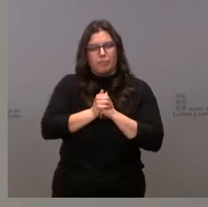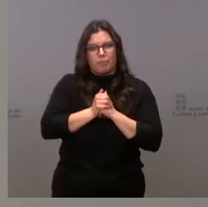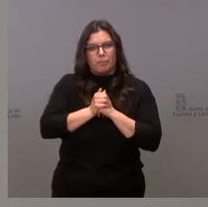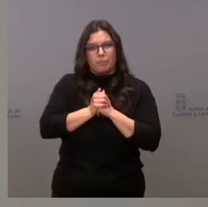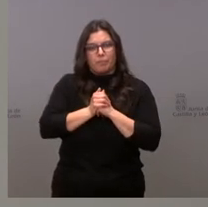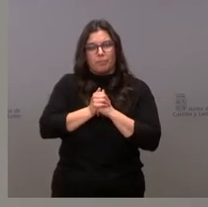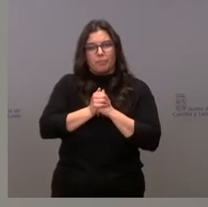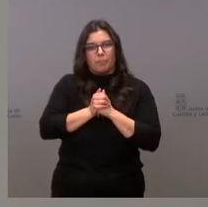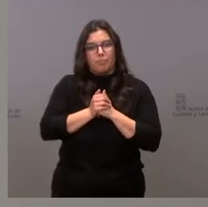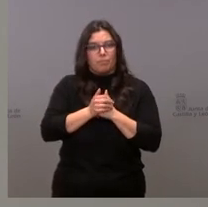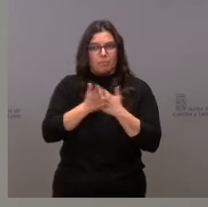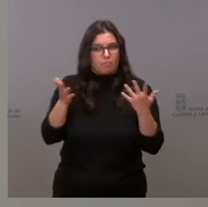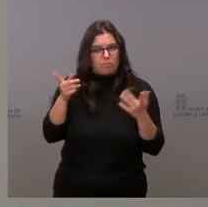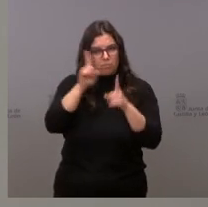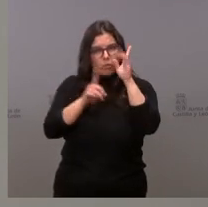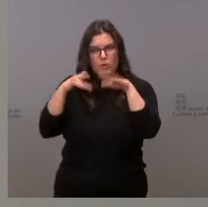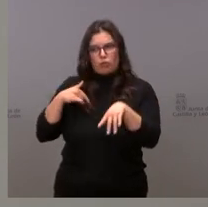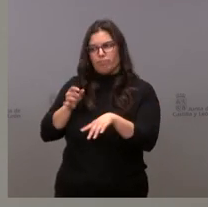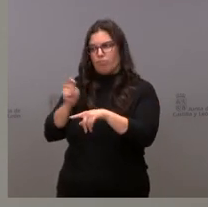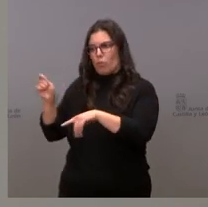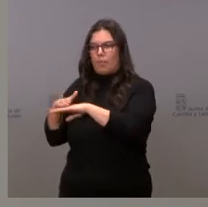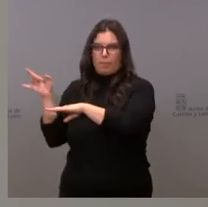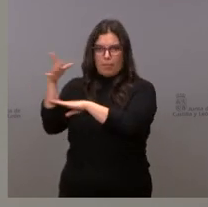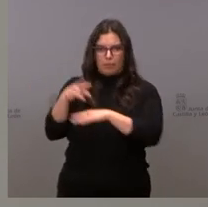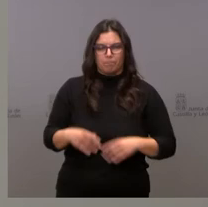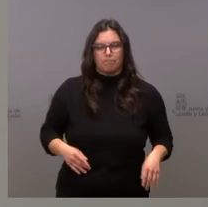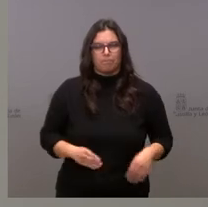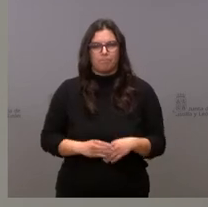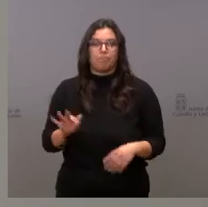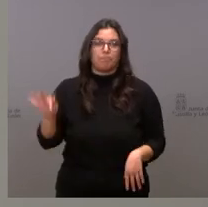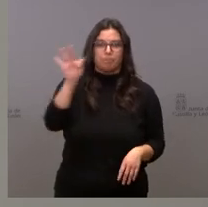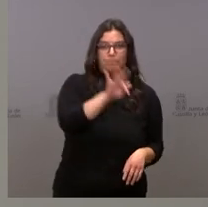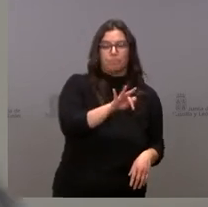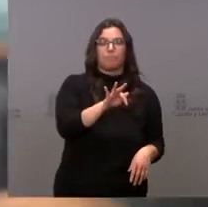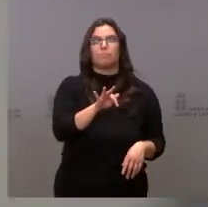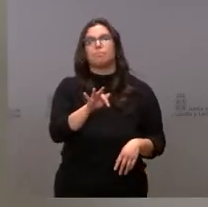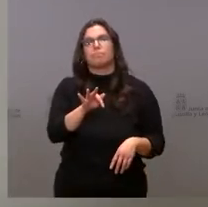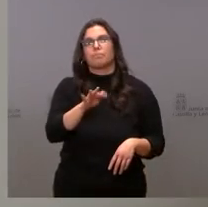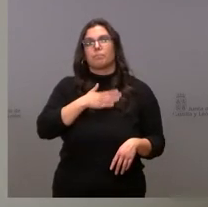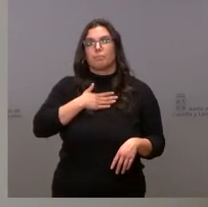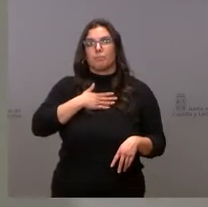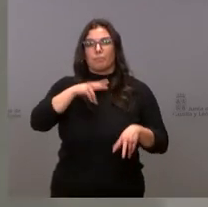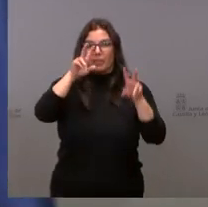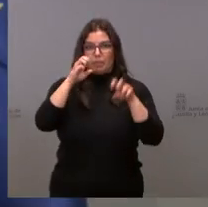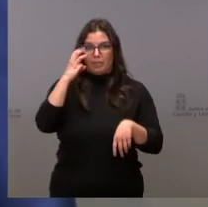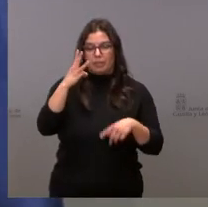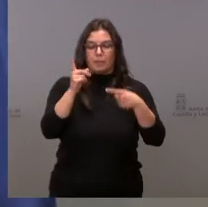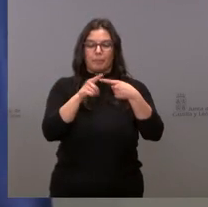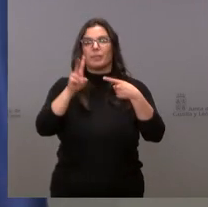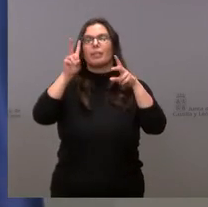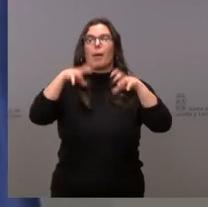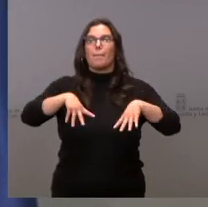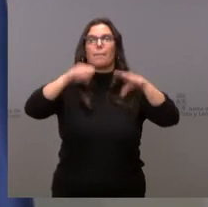pero vamos sin ninguna dificultad se lo voy a pasar creo que me plantea de mí tres cuestiones la primera tiene que ver con el palacio